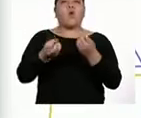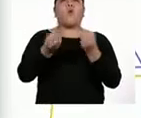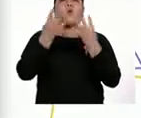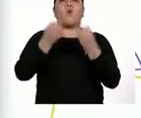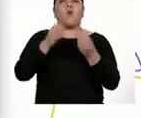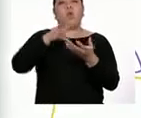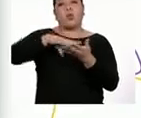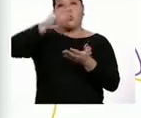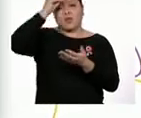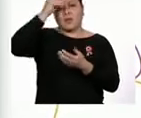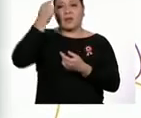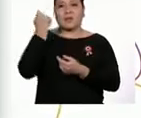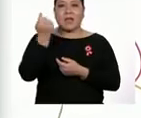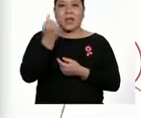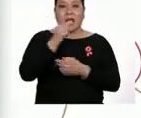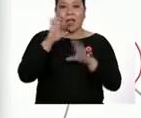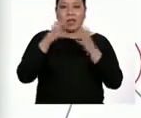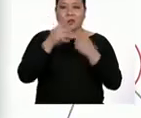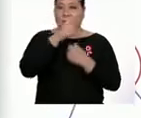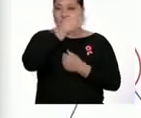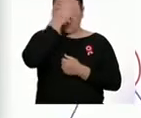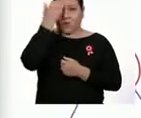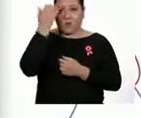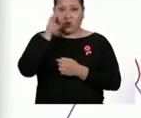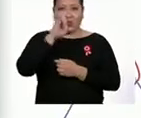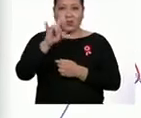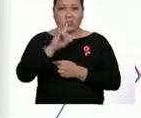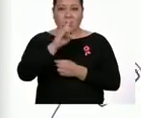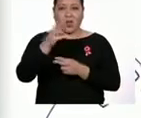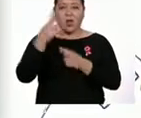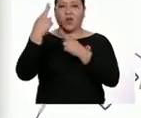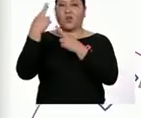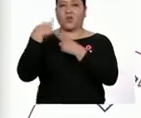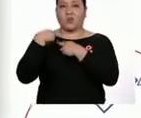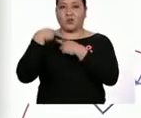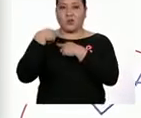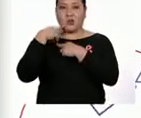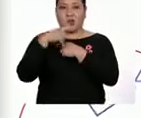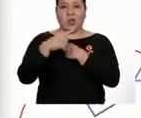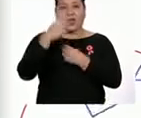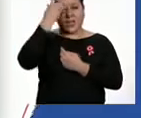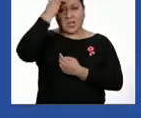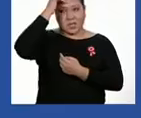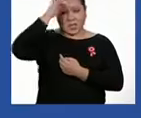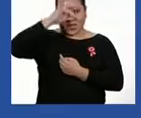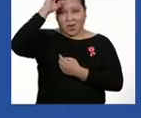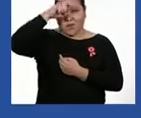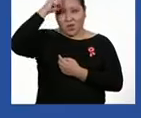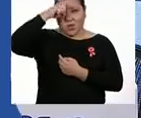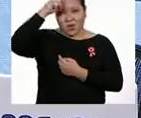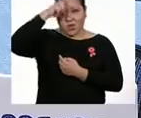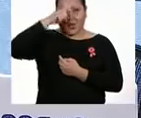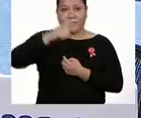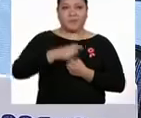aprendas en cada clase. No olvides utilizarlos con mucha responsabilidad y sabiduría.